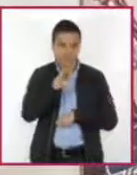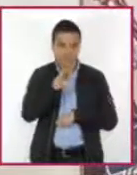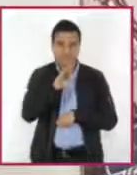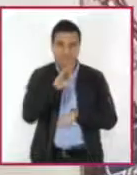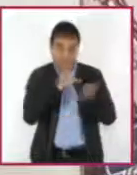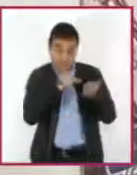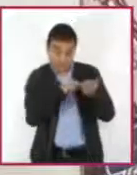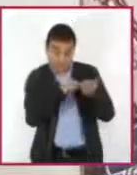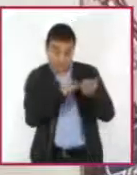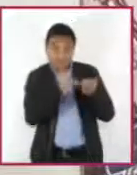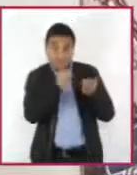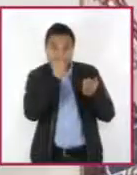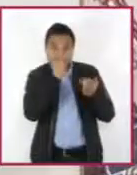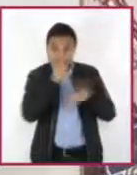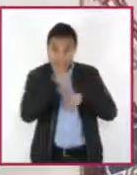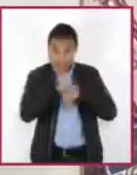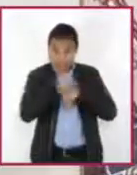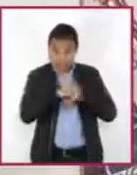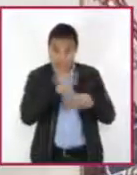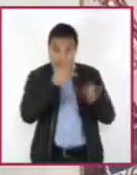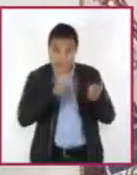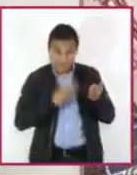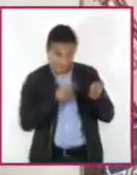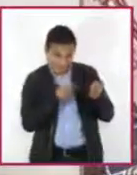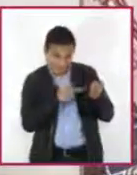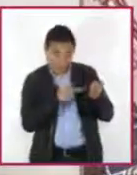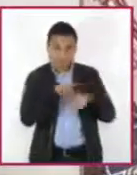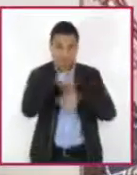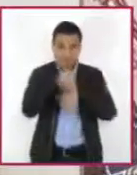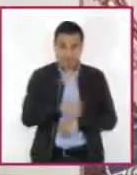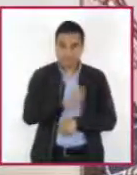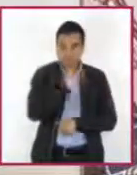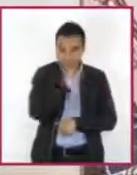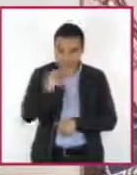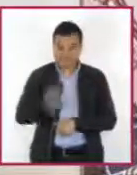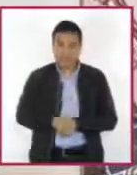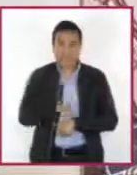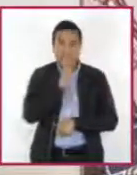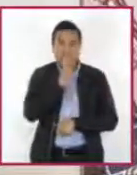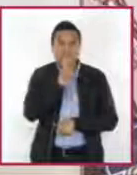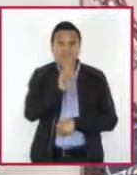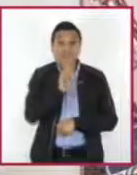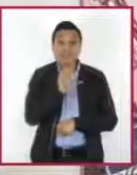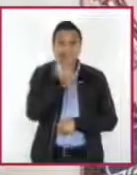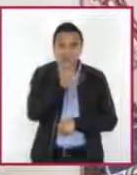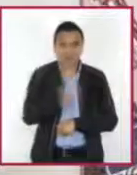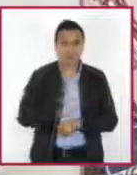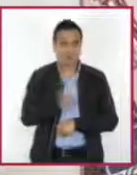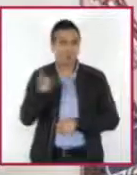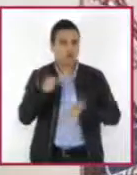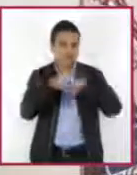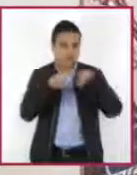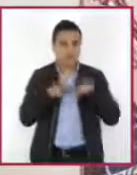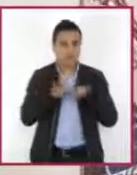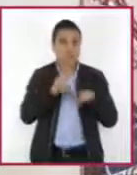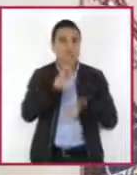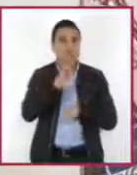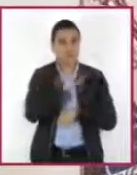la respuesta es incorrecta o excede el tiempo establecido, el otro equipo tendrá oportunidad de contestar y